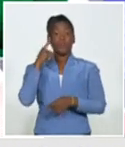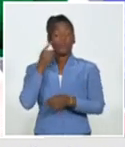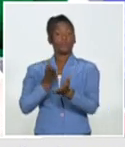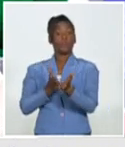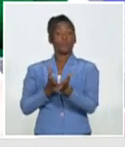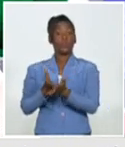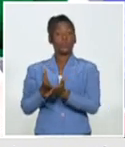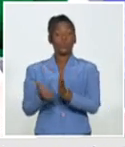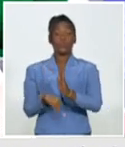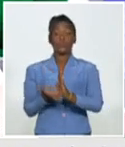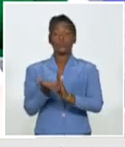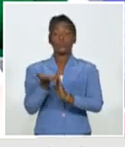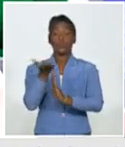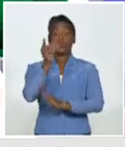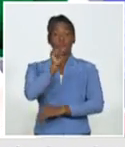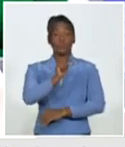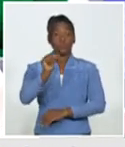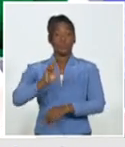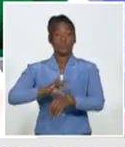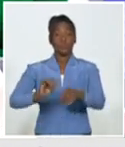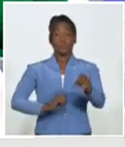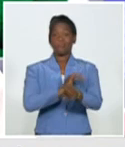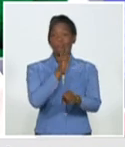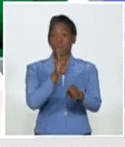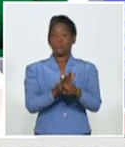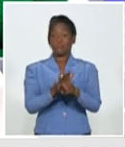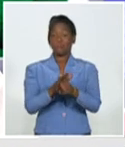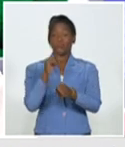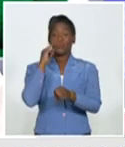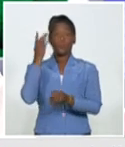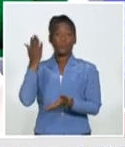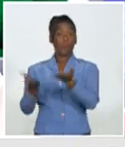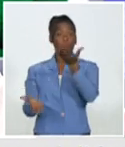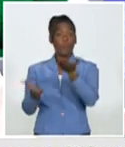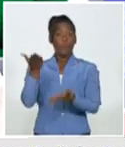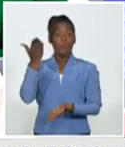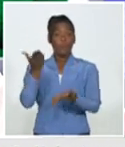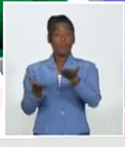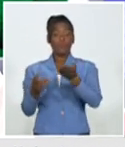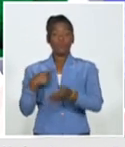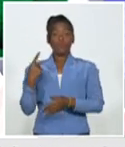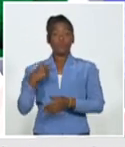el número de casos que se diagnostican diariamente.